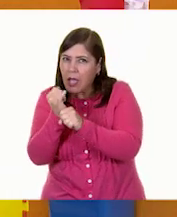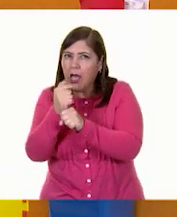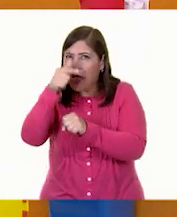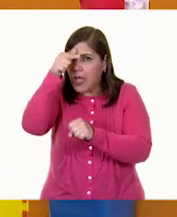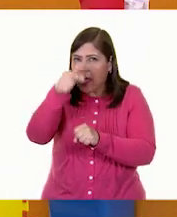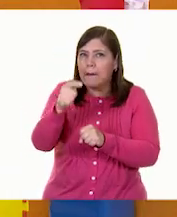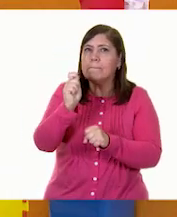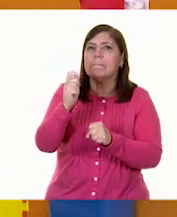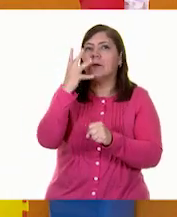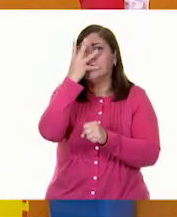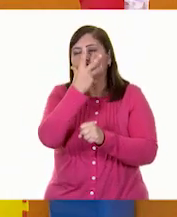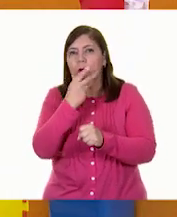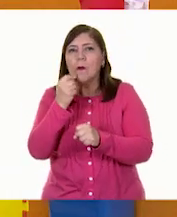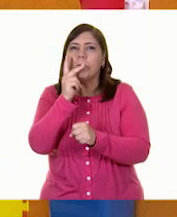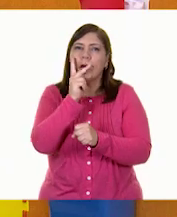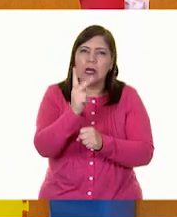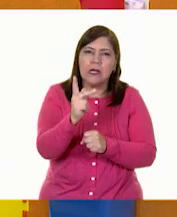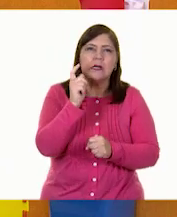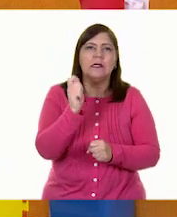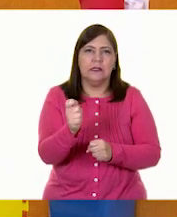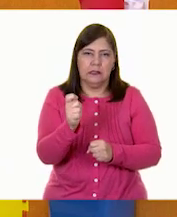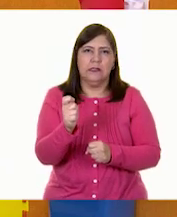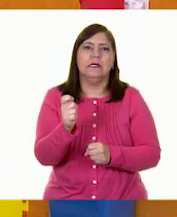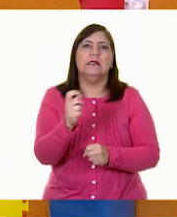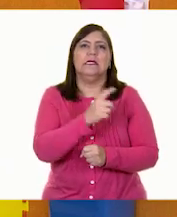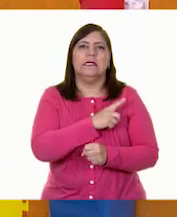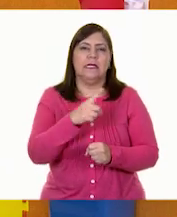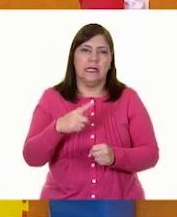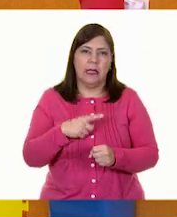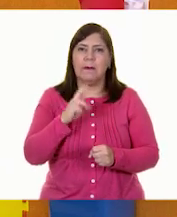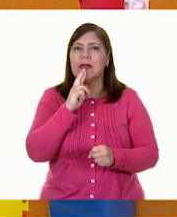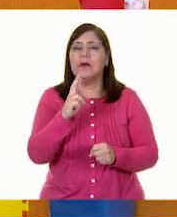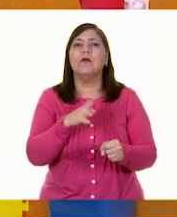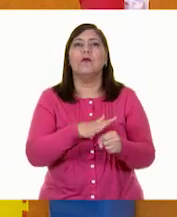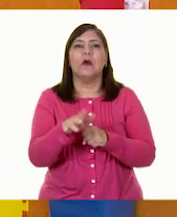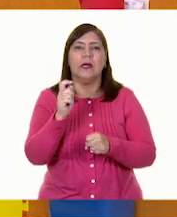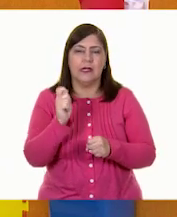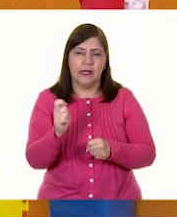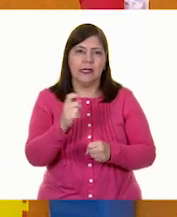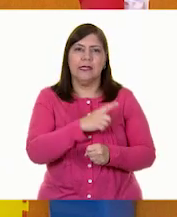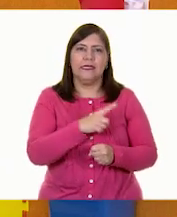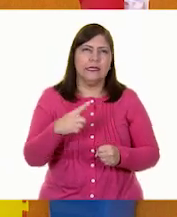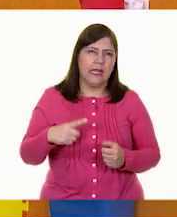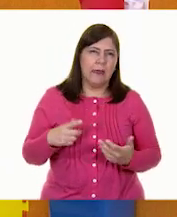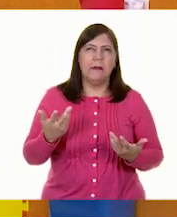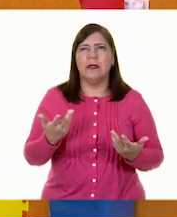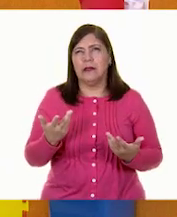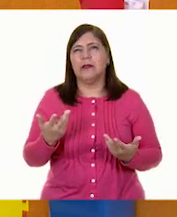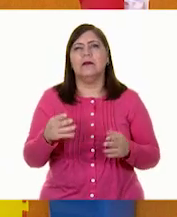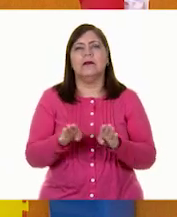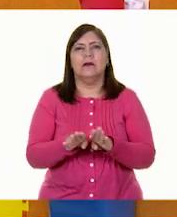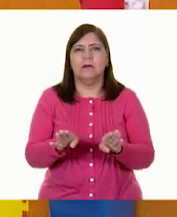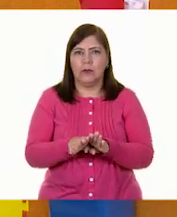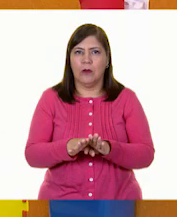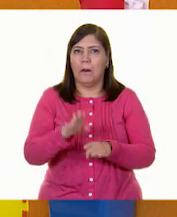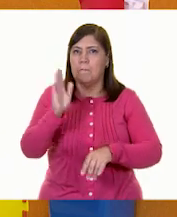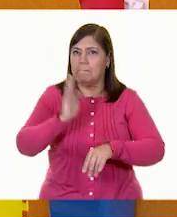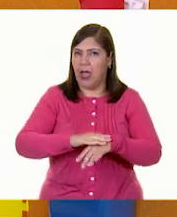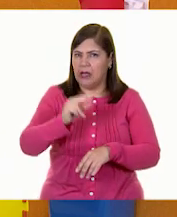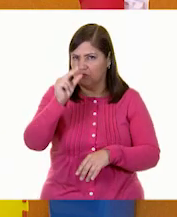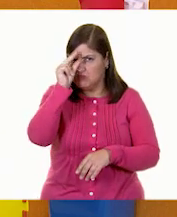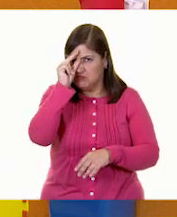las palabras, ¿no? Donde tenías que usar, para llegar a la respuesta, tenías que usar un razonamiento muy, muy